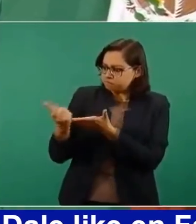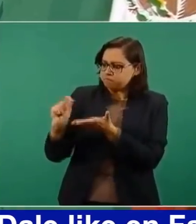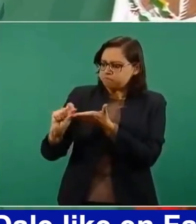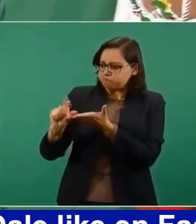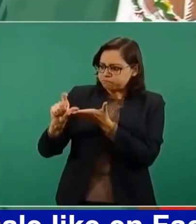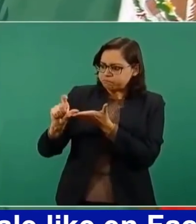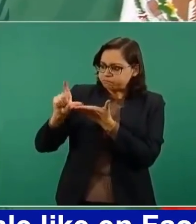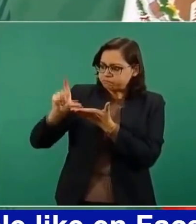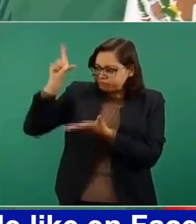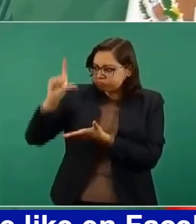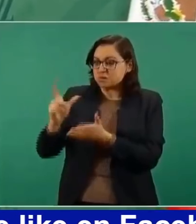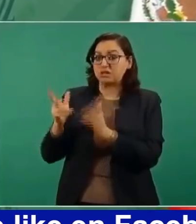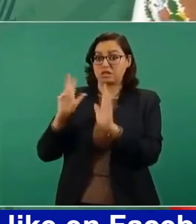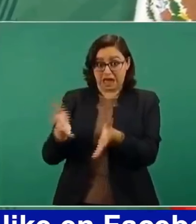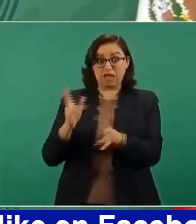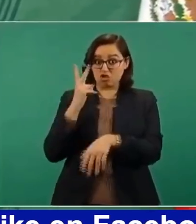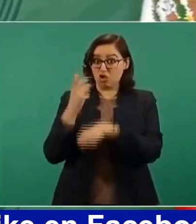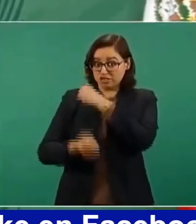Salvador,